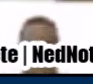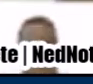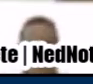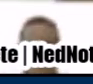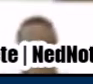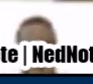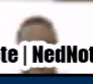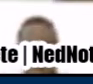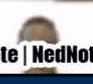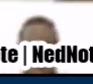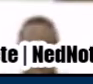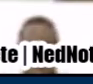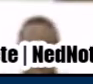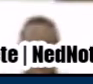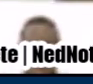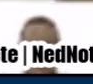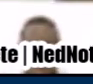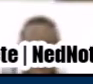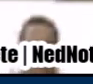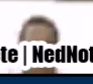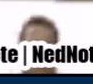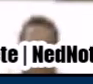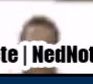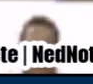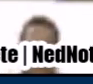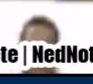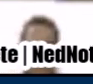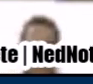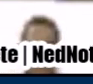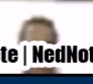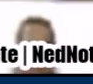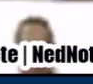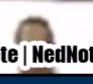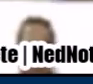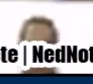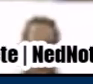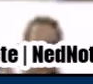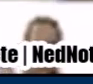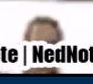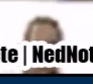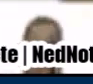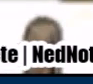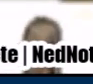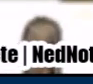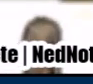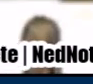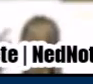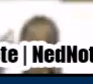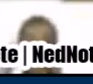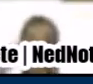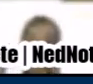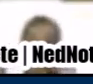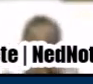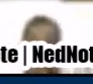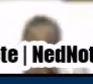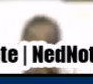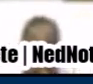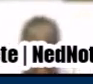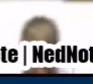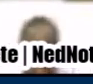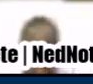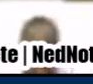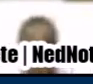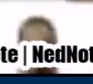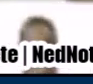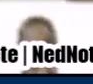claro, hoy es una unidad que se debe solidificar, que se debe compactar, mineralizar en torno a una causa que